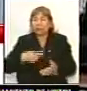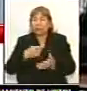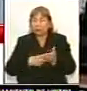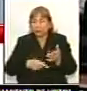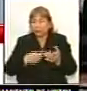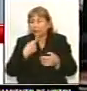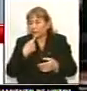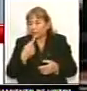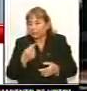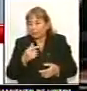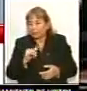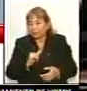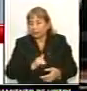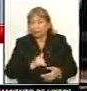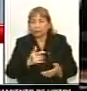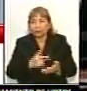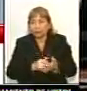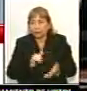¿sabe qué? Yo creo que